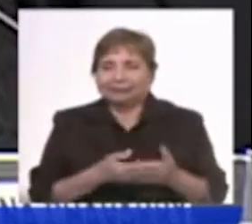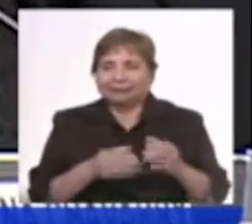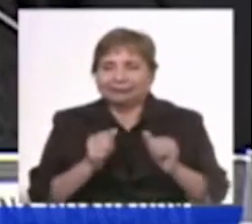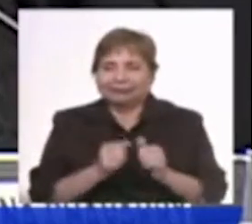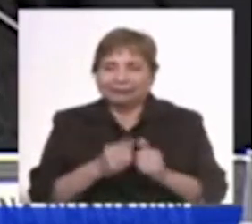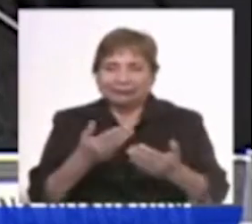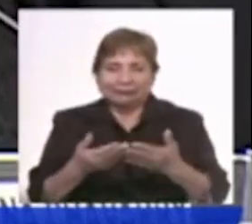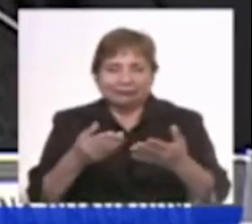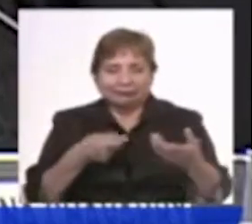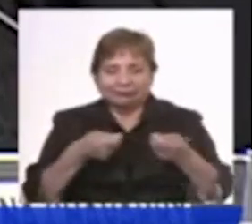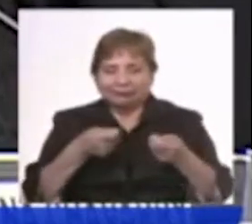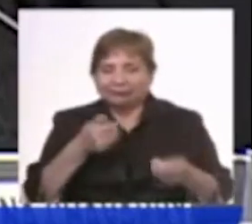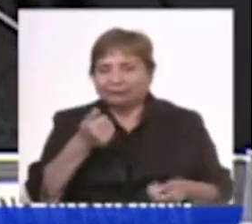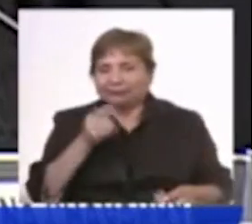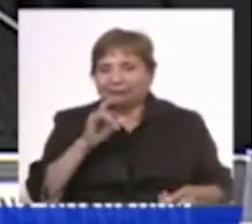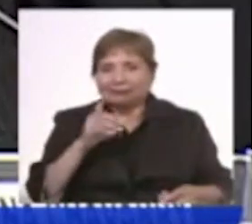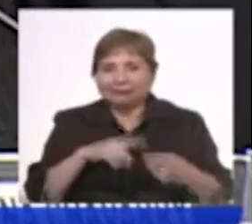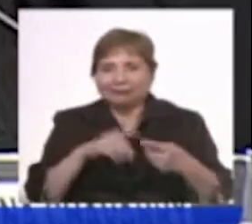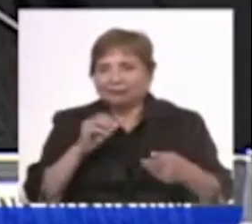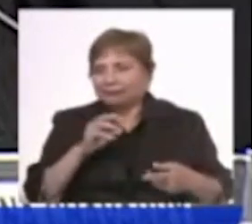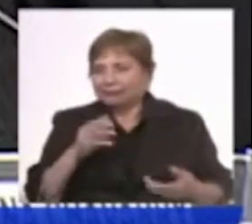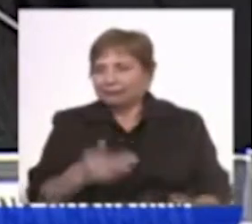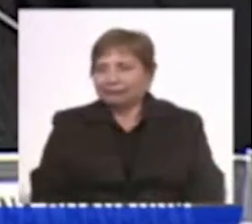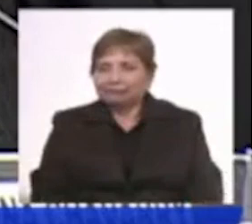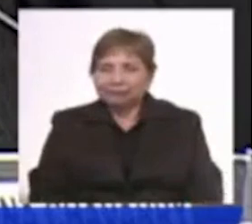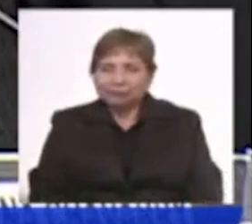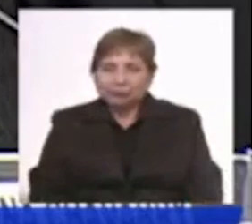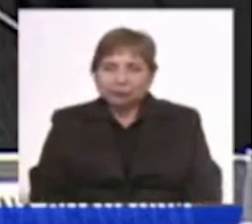órgano de auditoría interna.